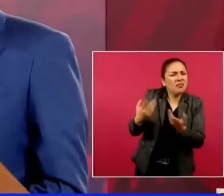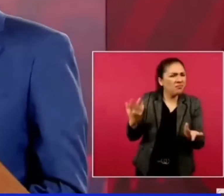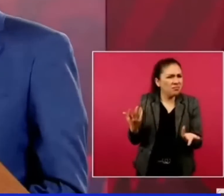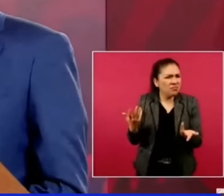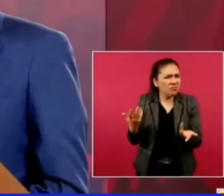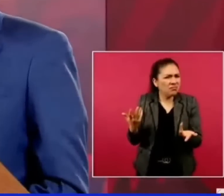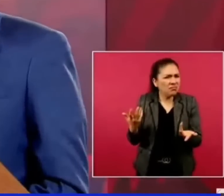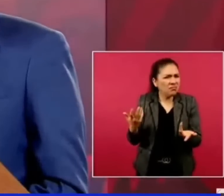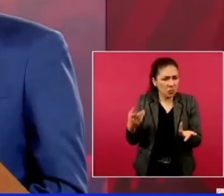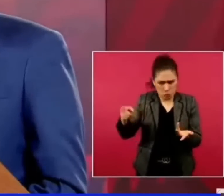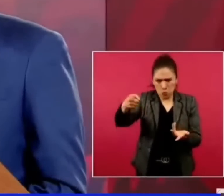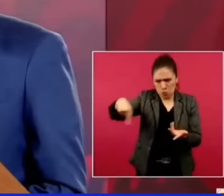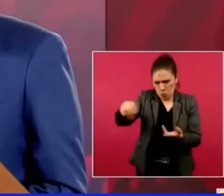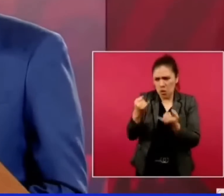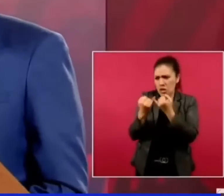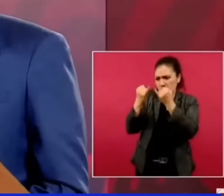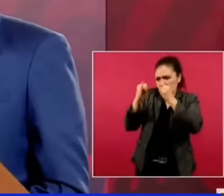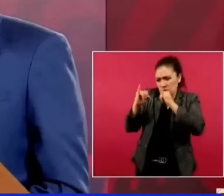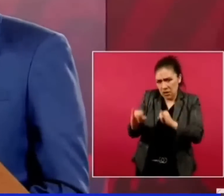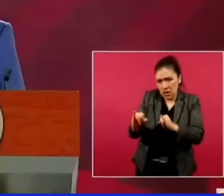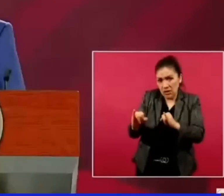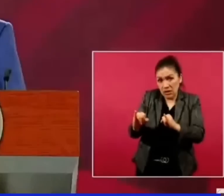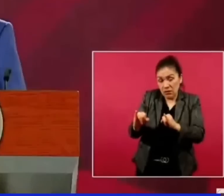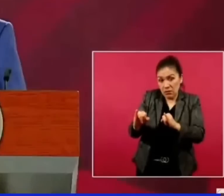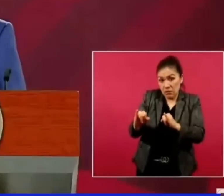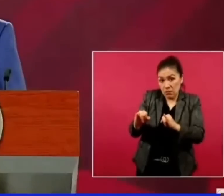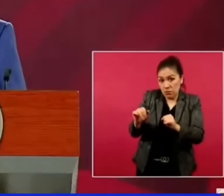Puede ser que sean independientes del pueblo.